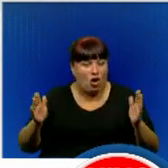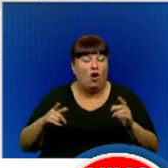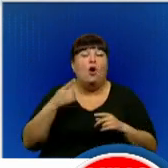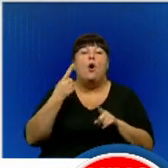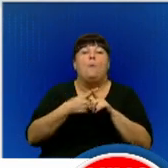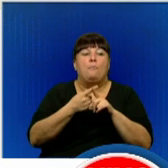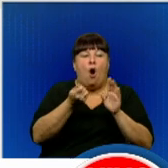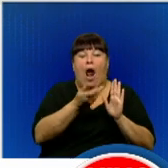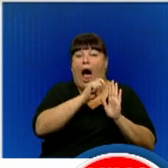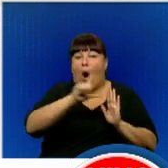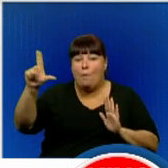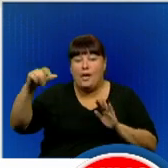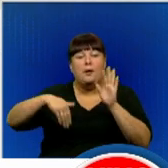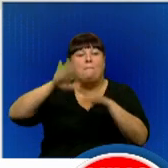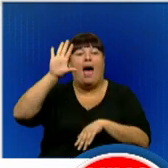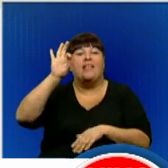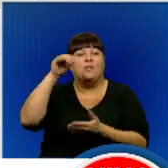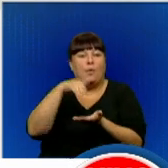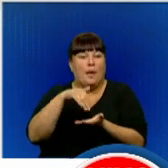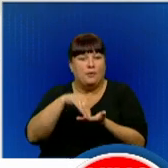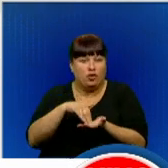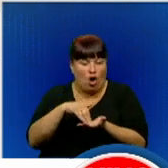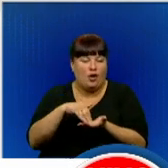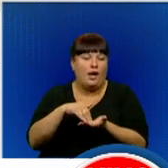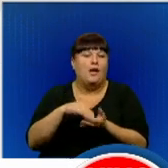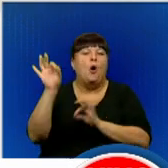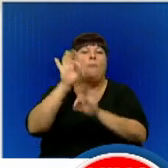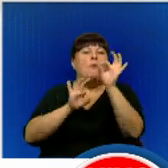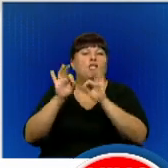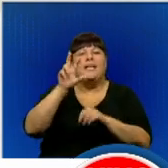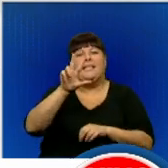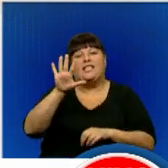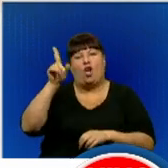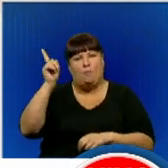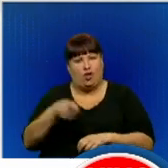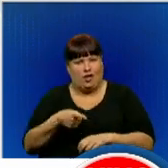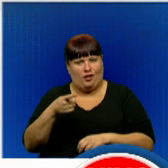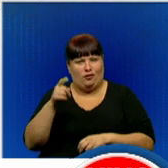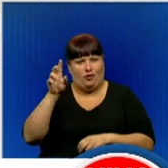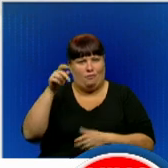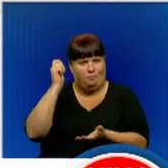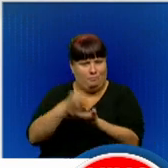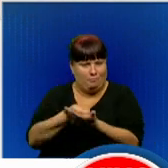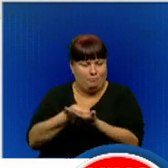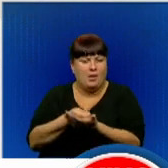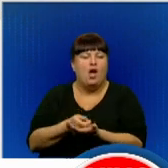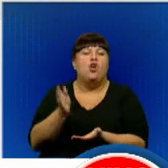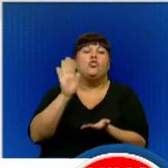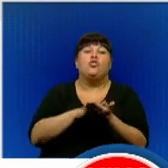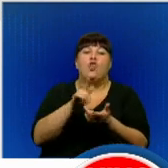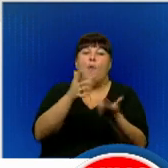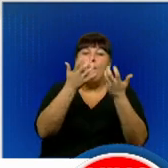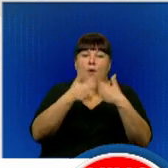incremental superior a los 50 millones una alícuota del 35 por ciento respecto del proyecto